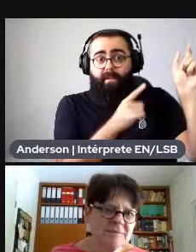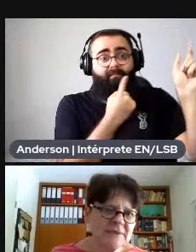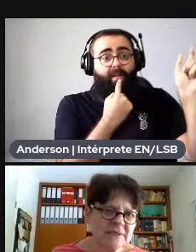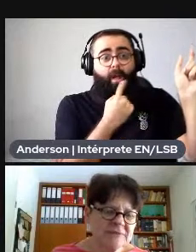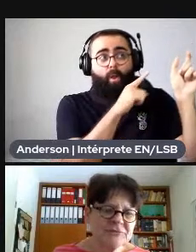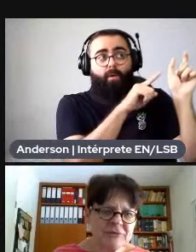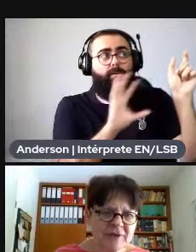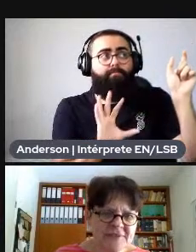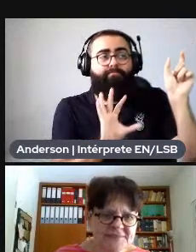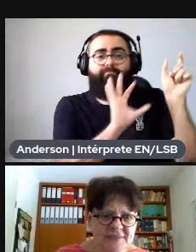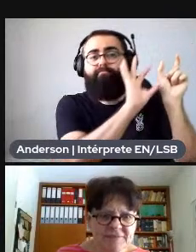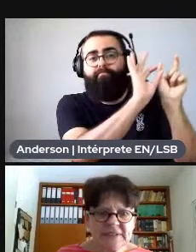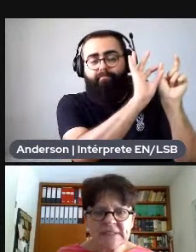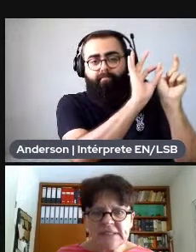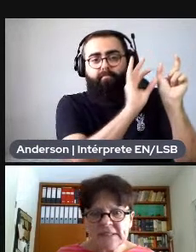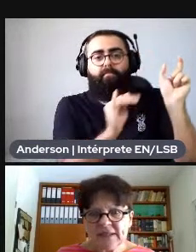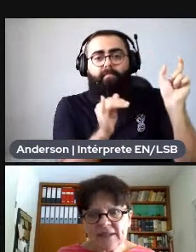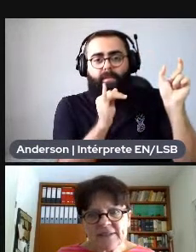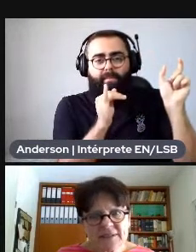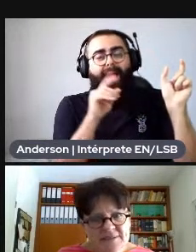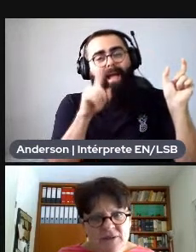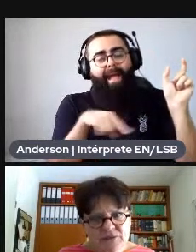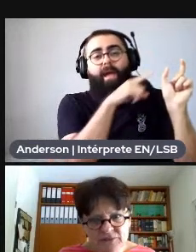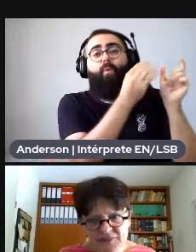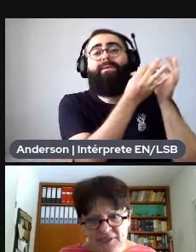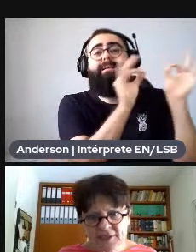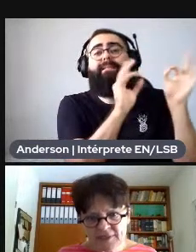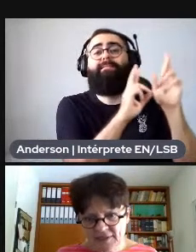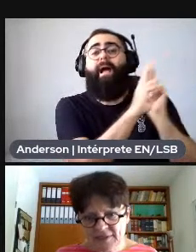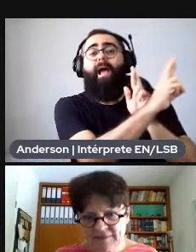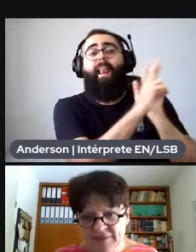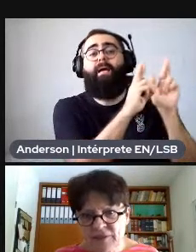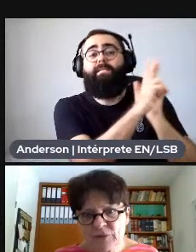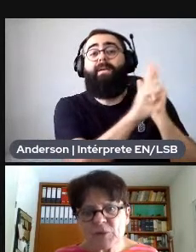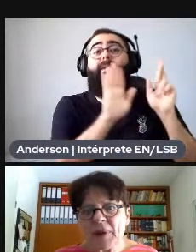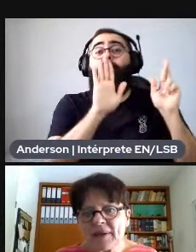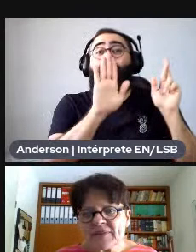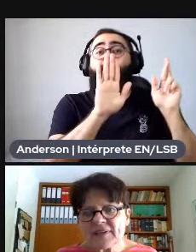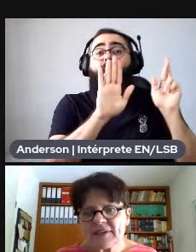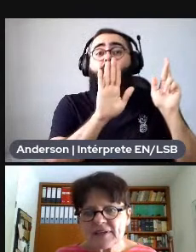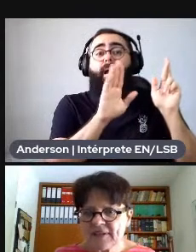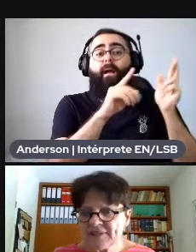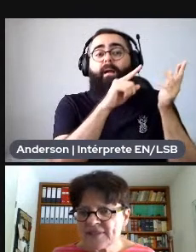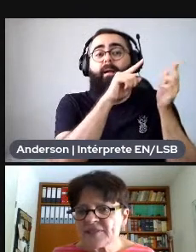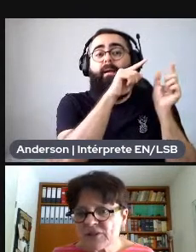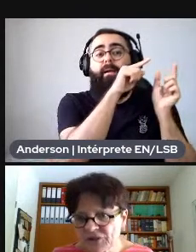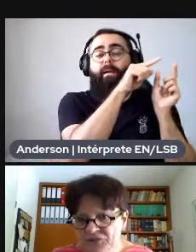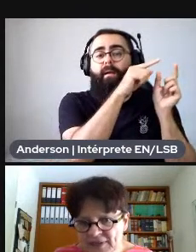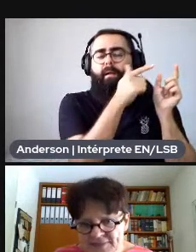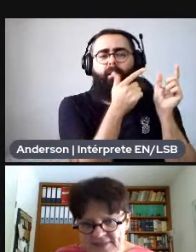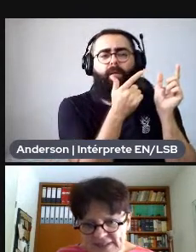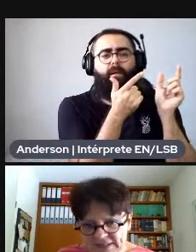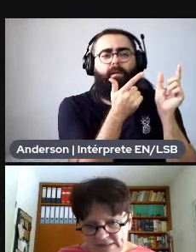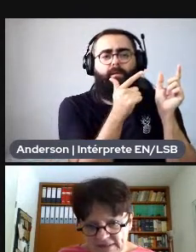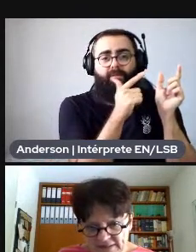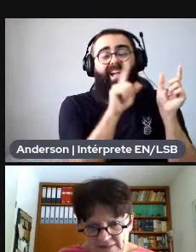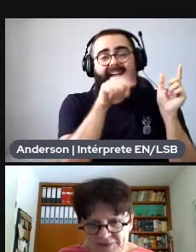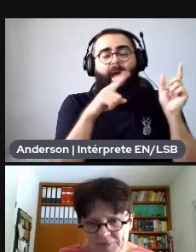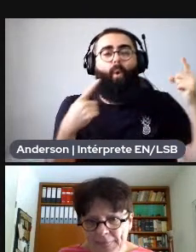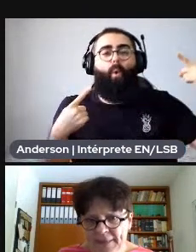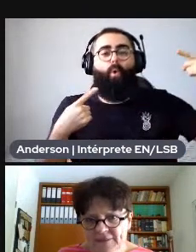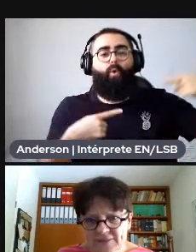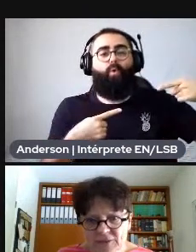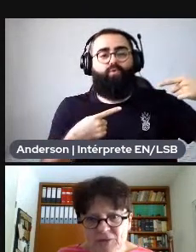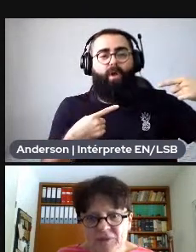sentence, the free relative, does not contain anything new, but it is contrasting.